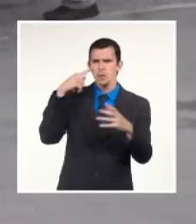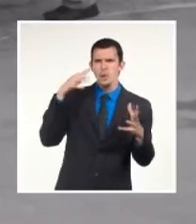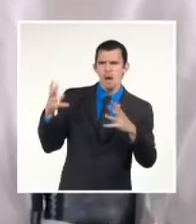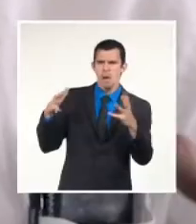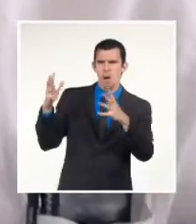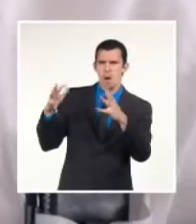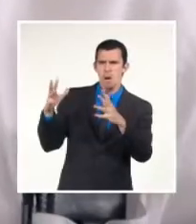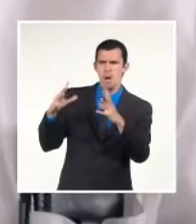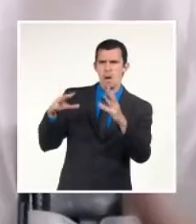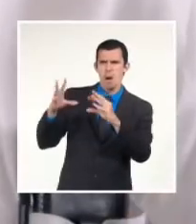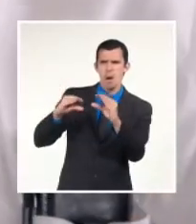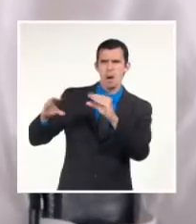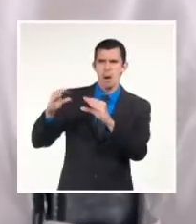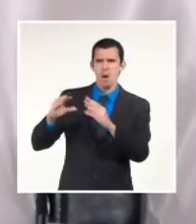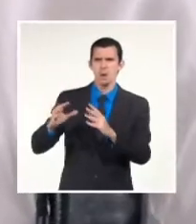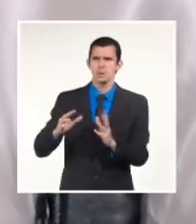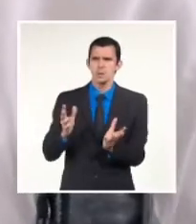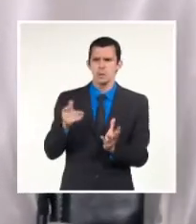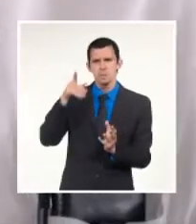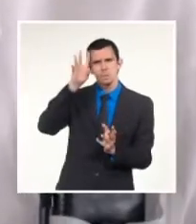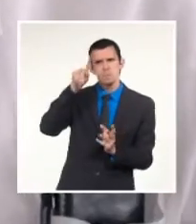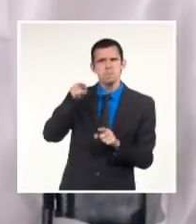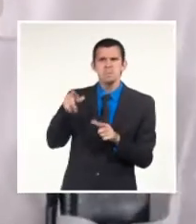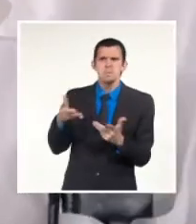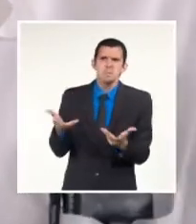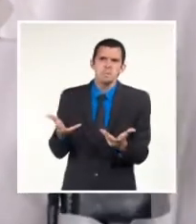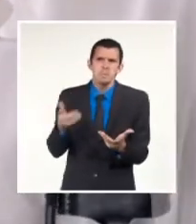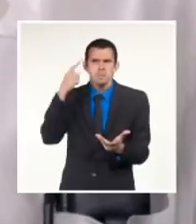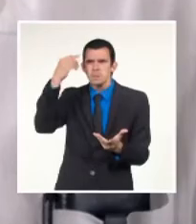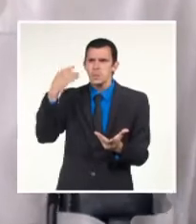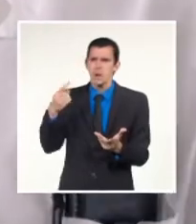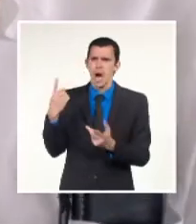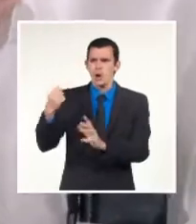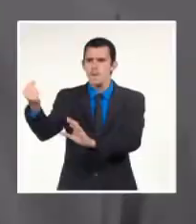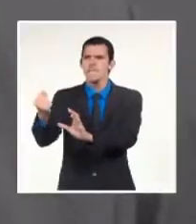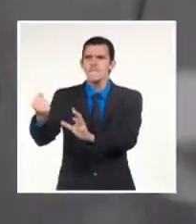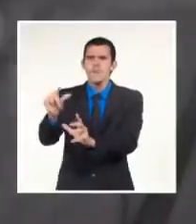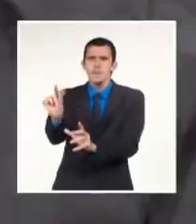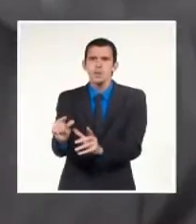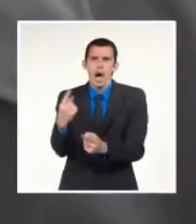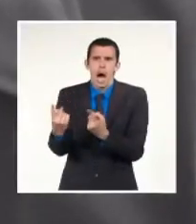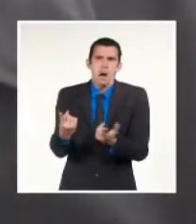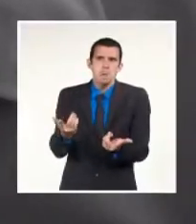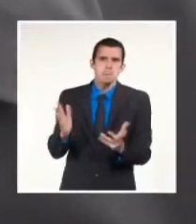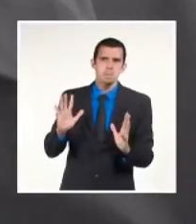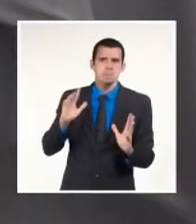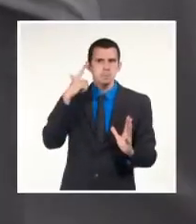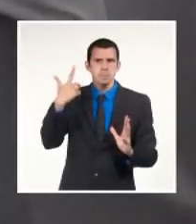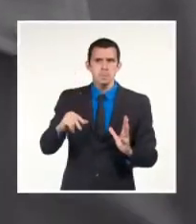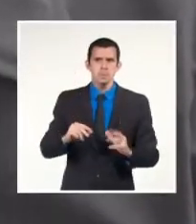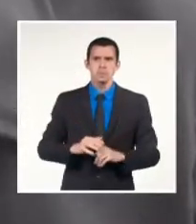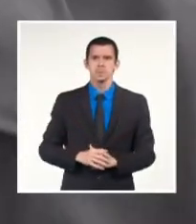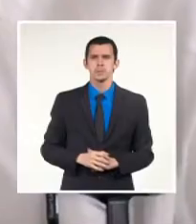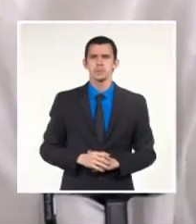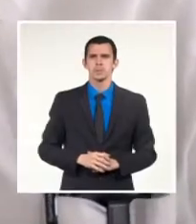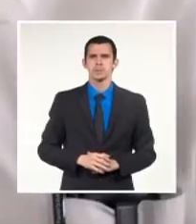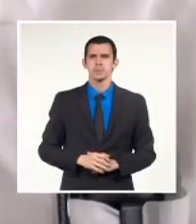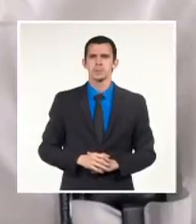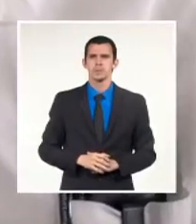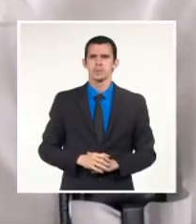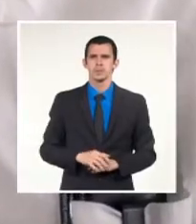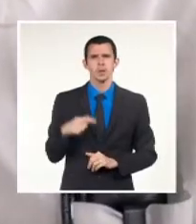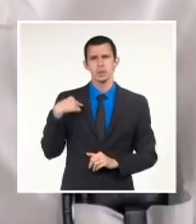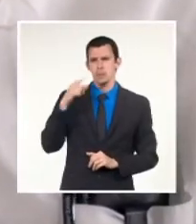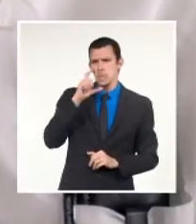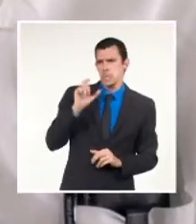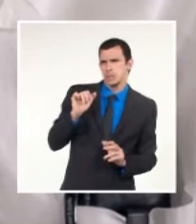dale. Y digo, ¿qué será? ¿Estarán matando a alguien? Porque hay un grupo ahí de, y dale, así mismo, cógelo. Y la curiosidad pudo